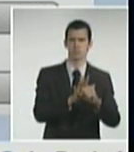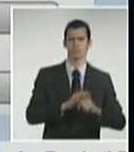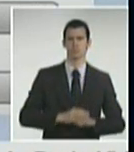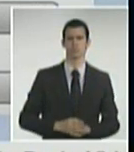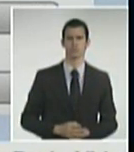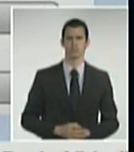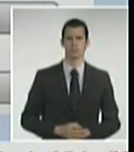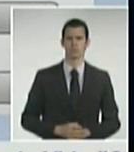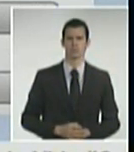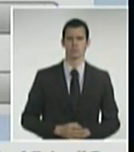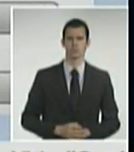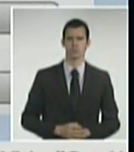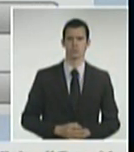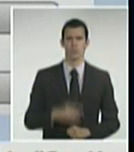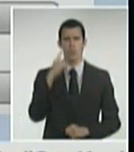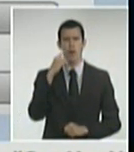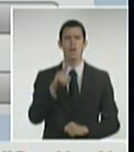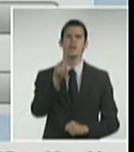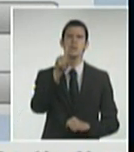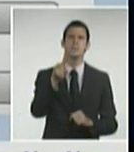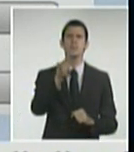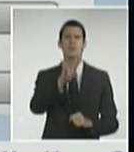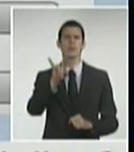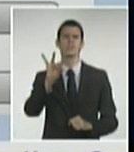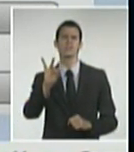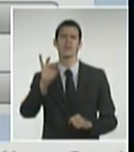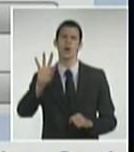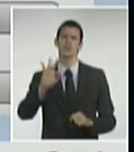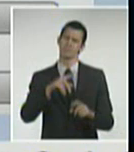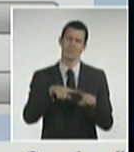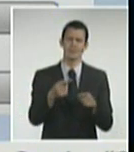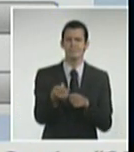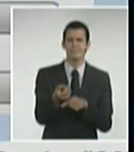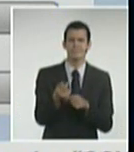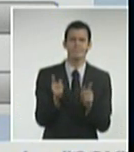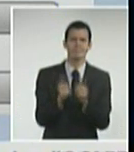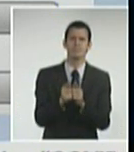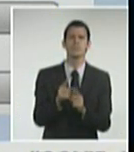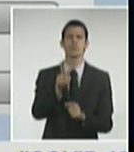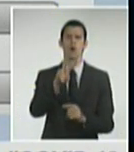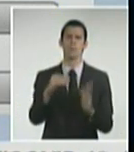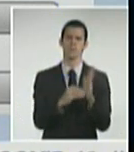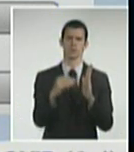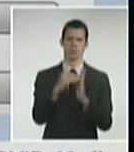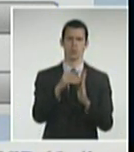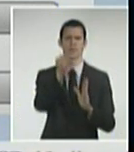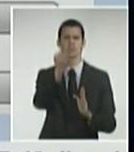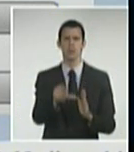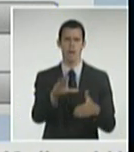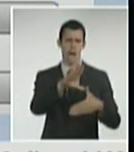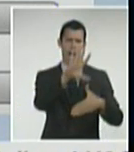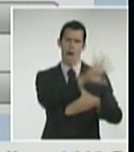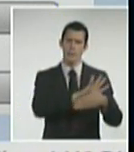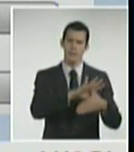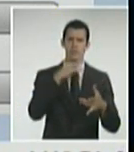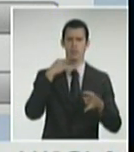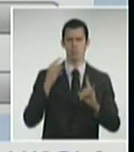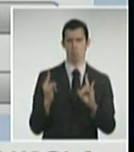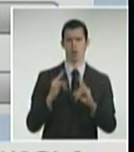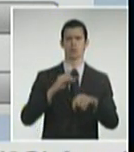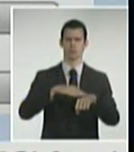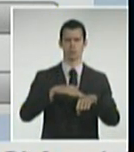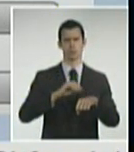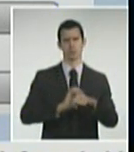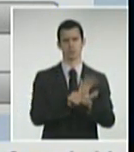1.978.179, letalidad de 2,61%. Si nos apoyamos en el gráfico que nos muestra cuáles son los países